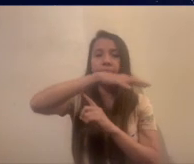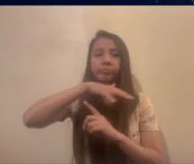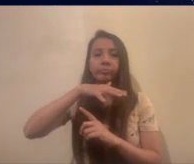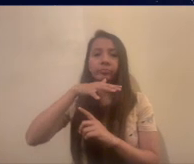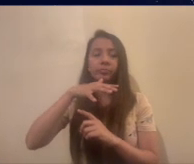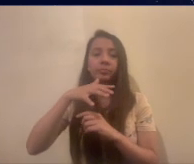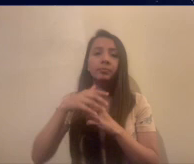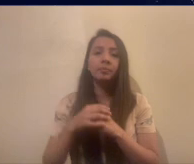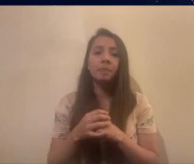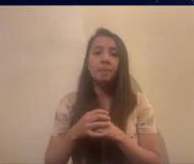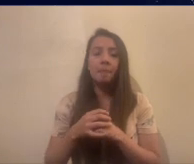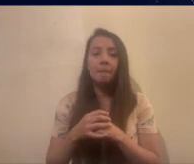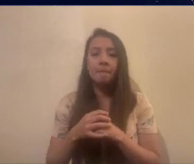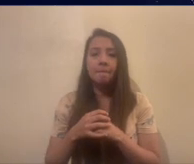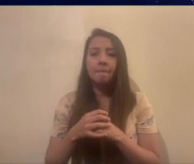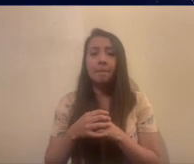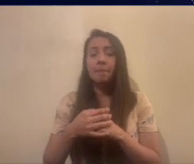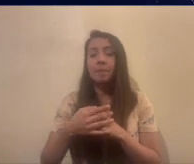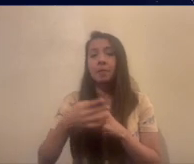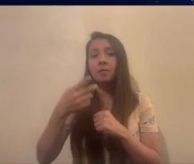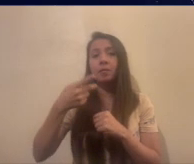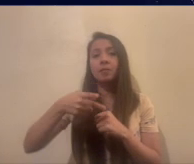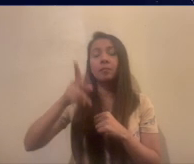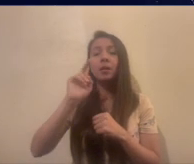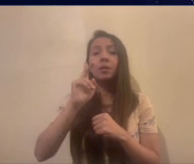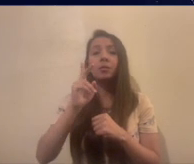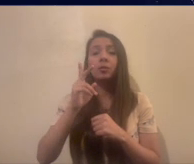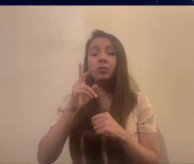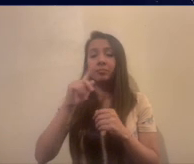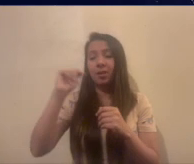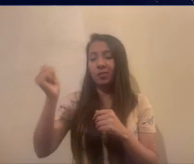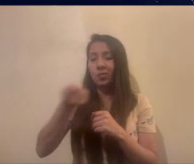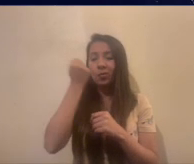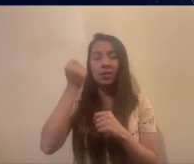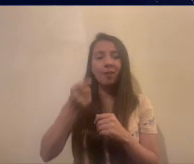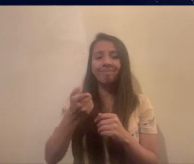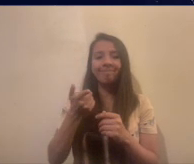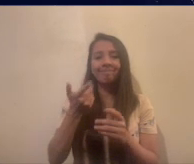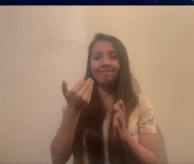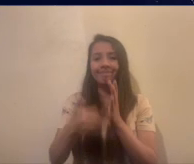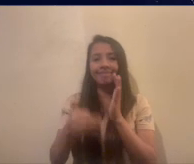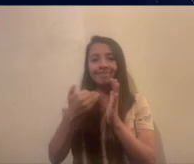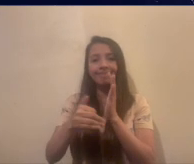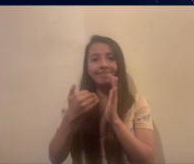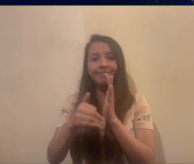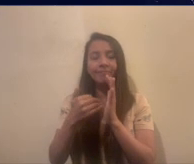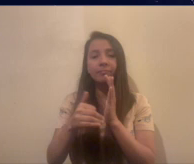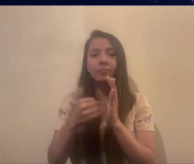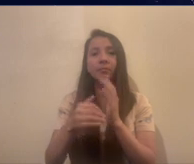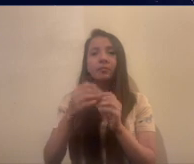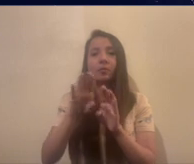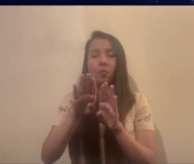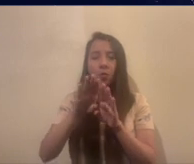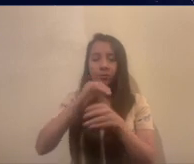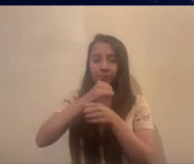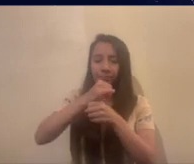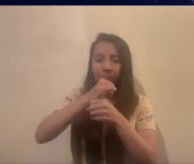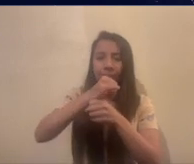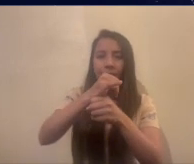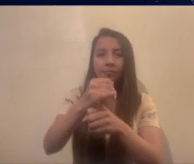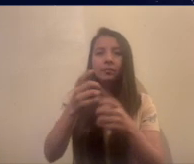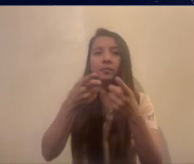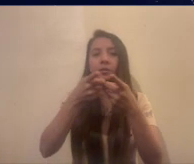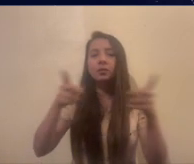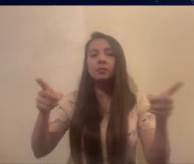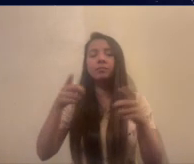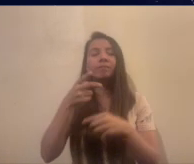hábitats, ¿sí? Pero aún la tecnología está limitada para esto y las etapas de experimentación y